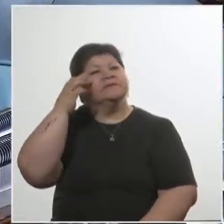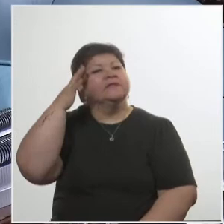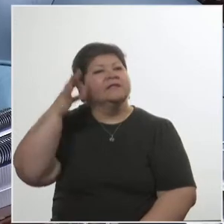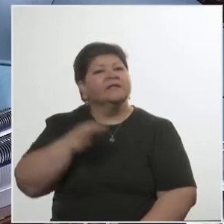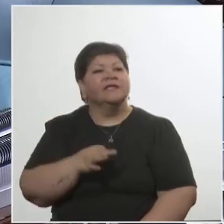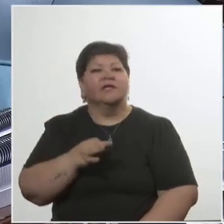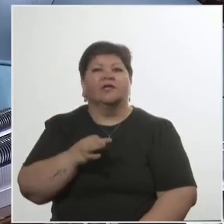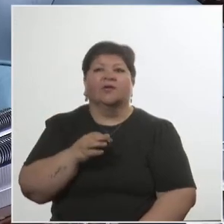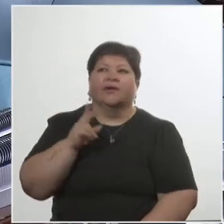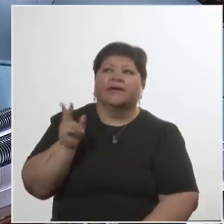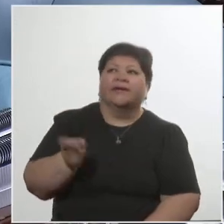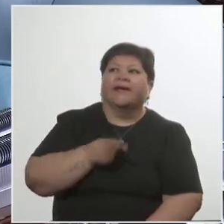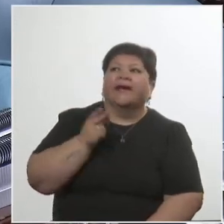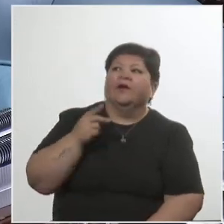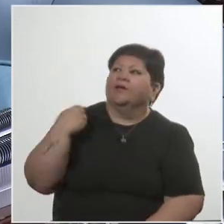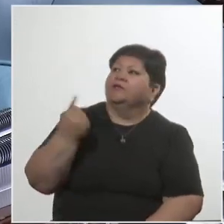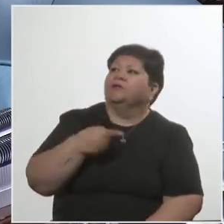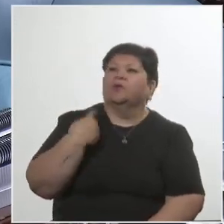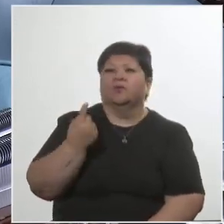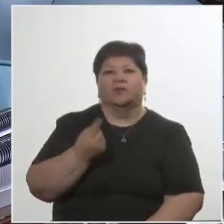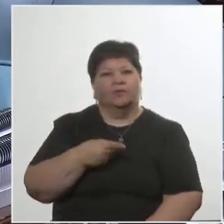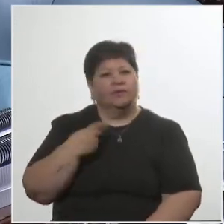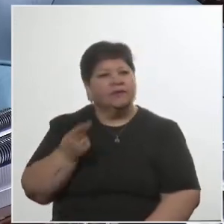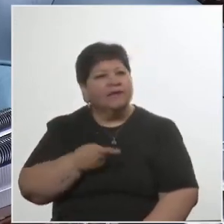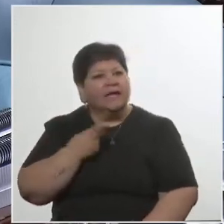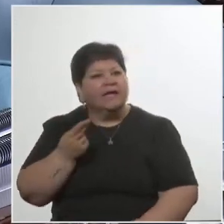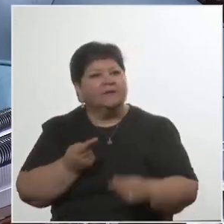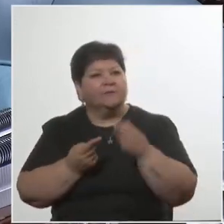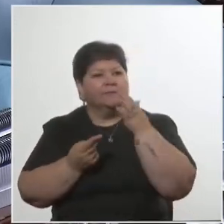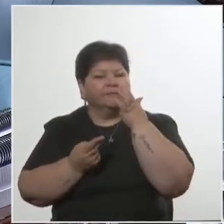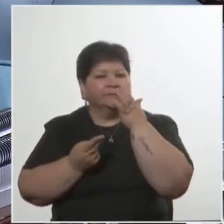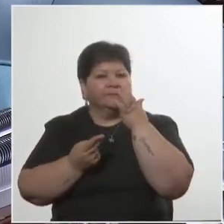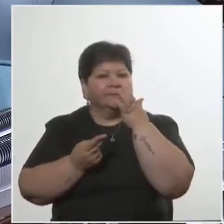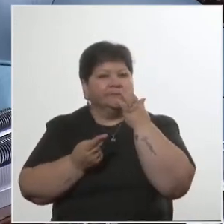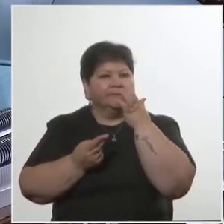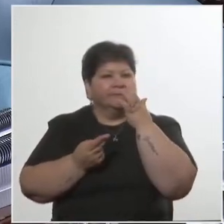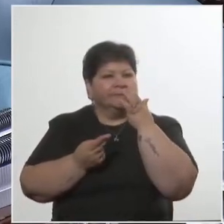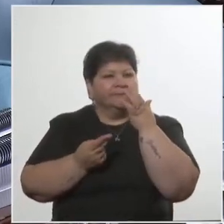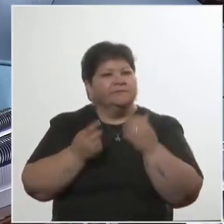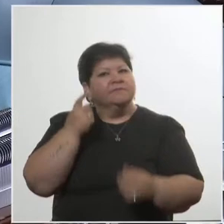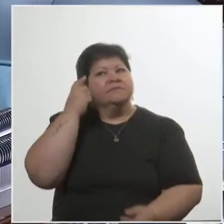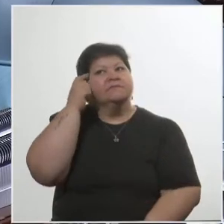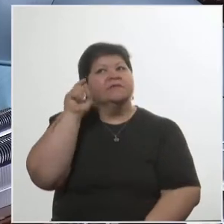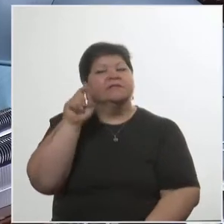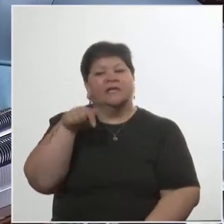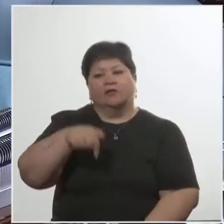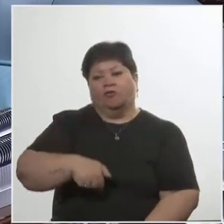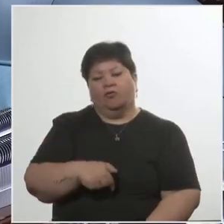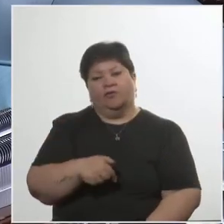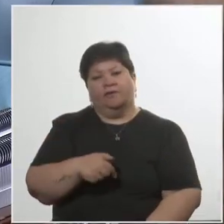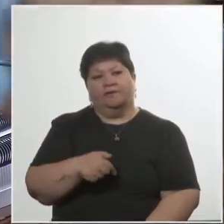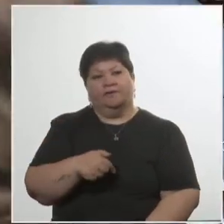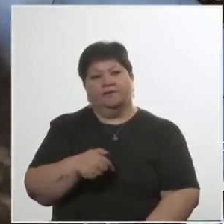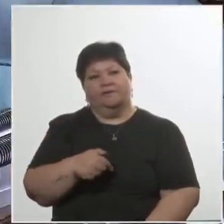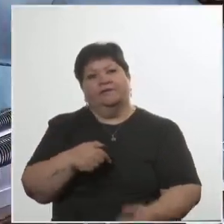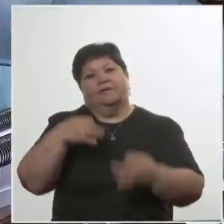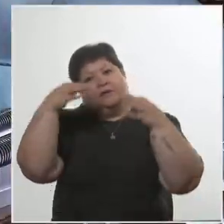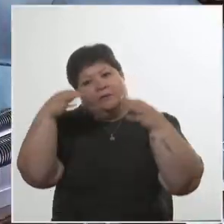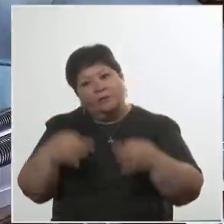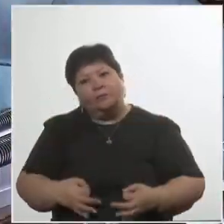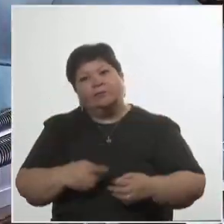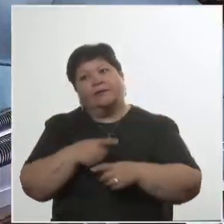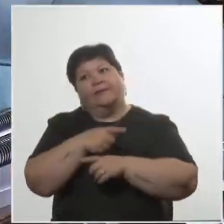nos resulta medio raro y da para suspicacias pensar que estemos hoy aquí en el medio el tratamiento